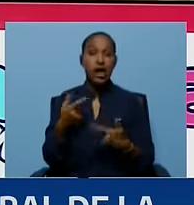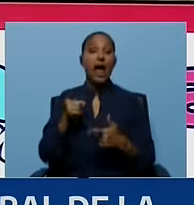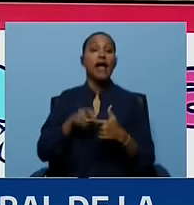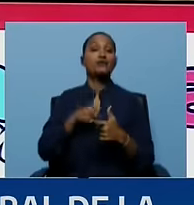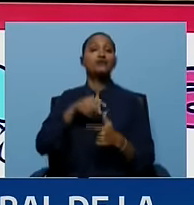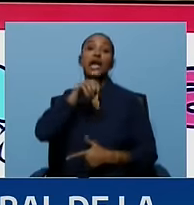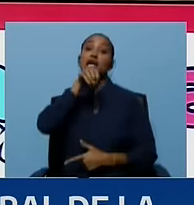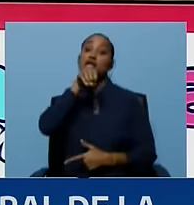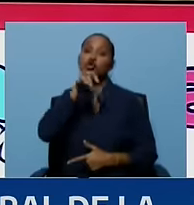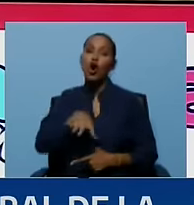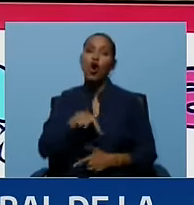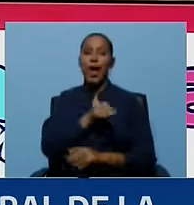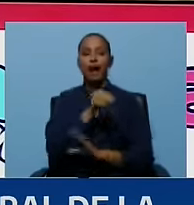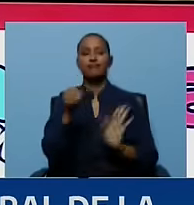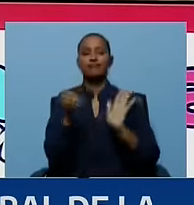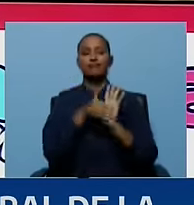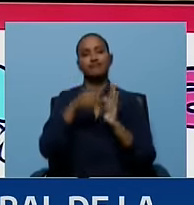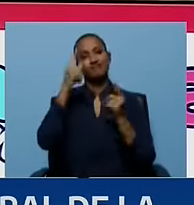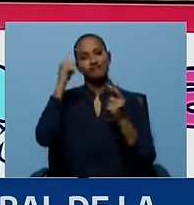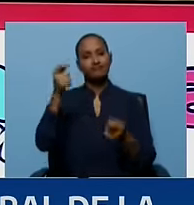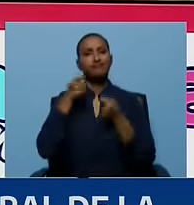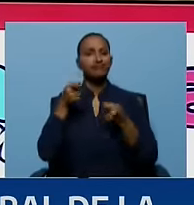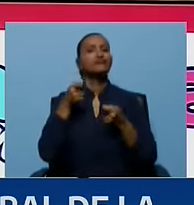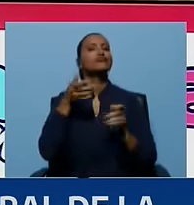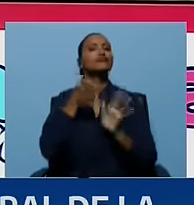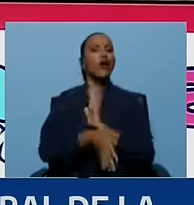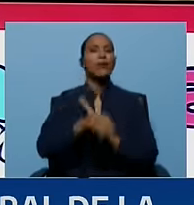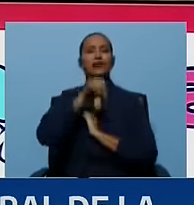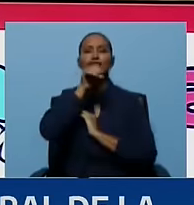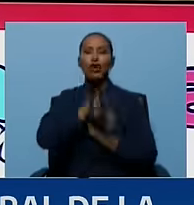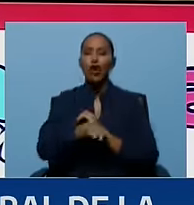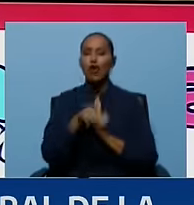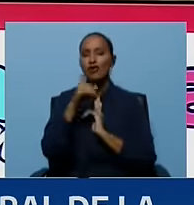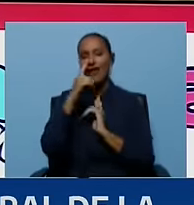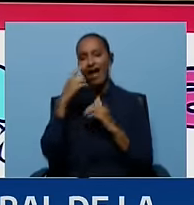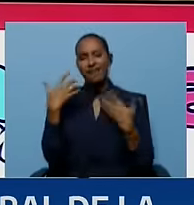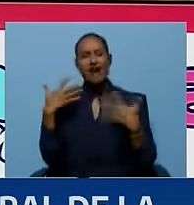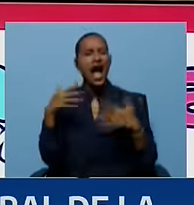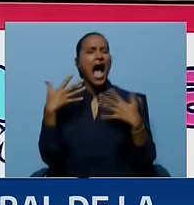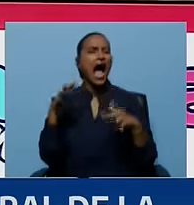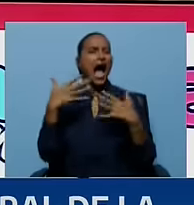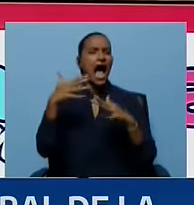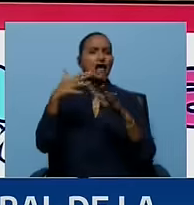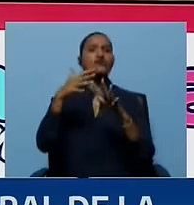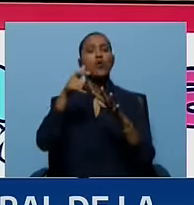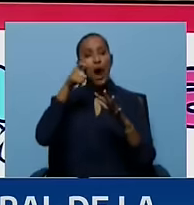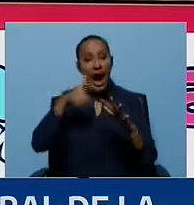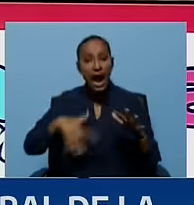Y fue transmitida de manera oral, de pueblo en pueblo. Y fue rescatada